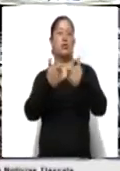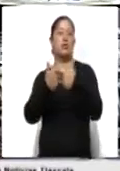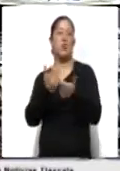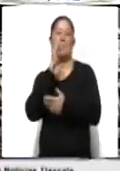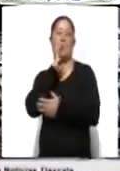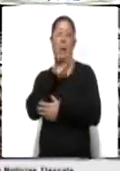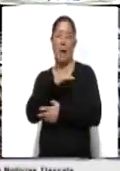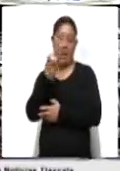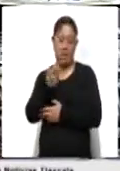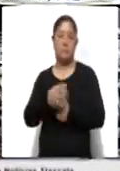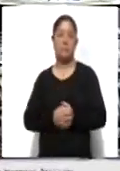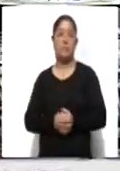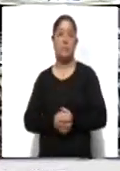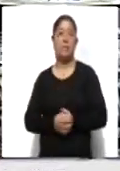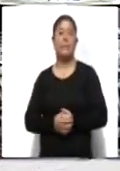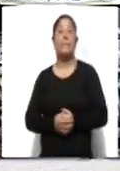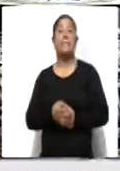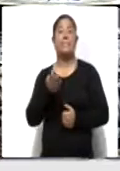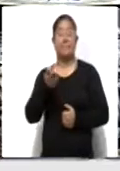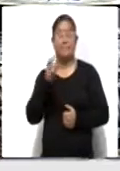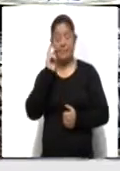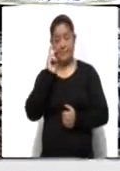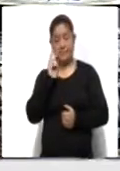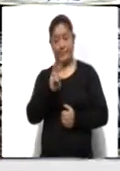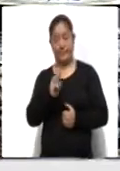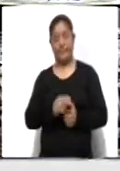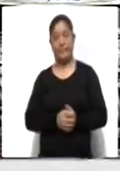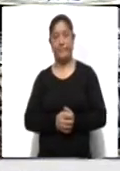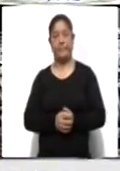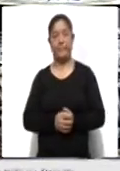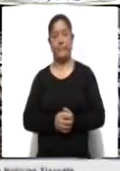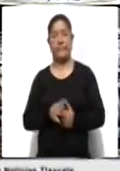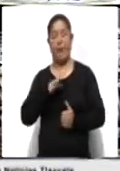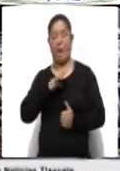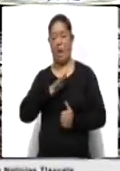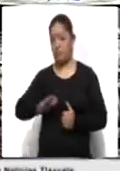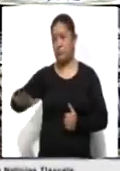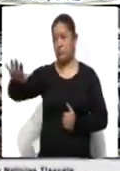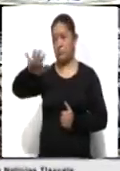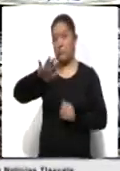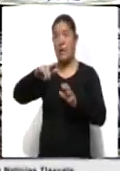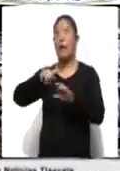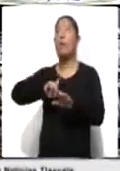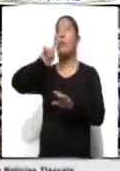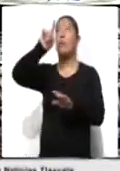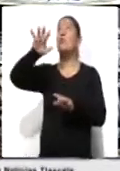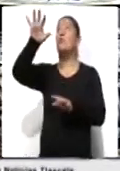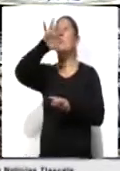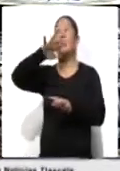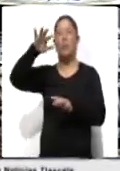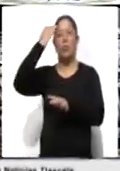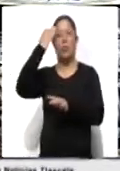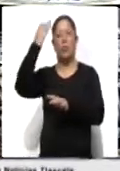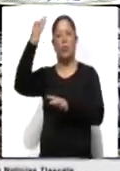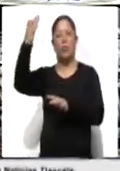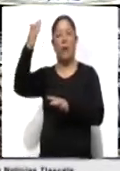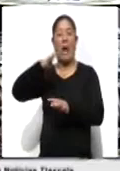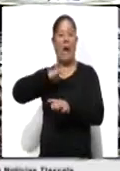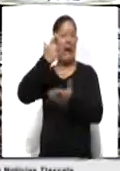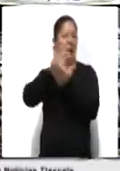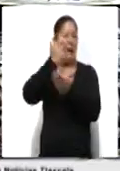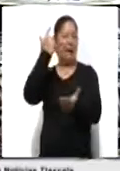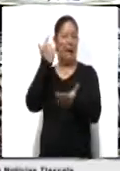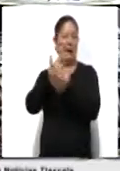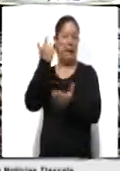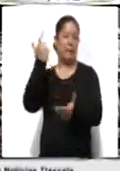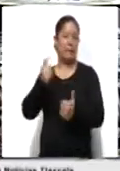ello, esto se está viendo reflejado en una alteración del clima extremo, ¿no? Entonces, por